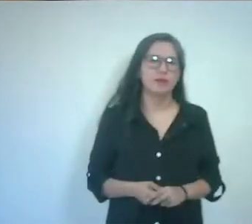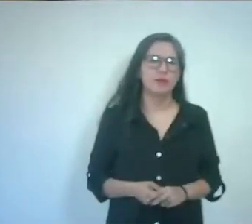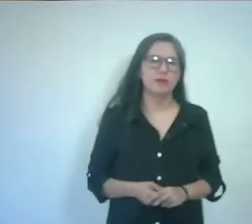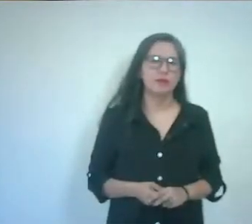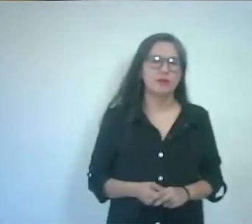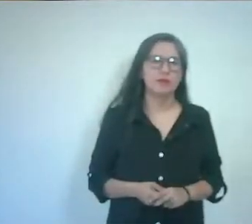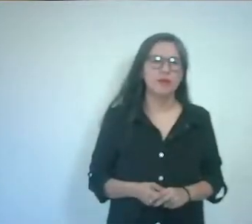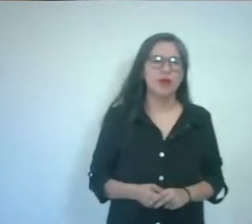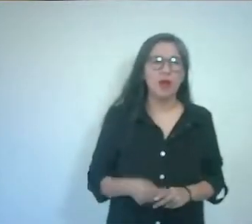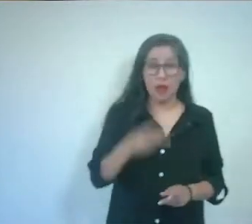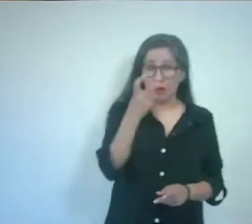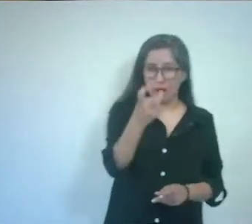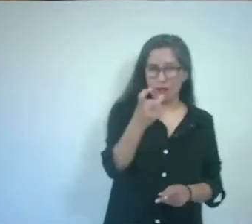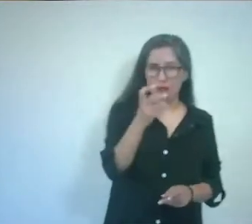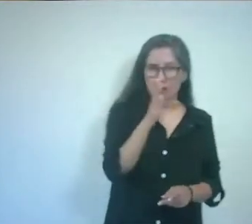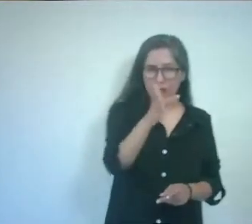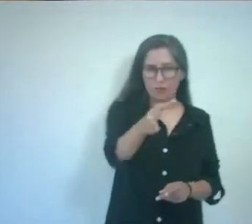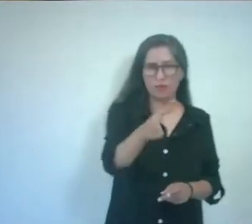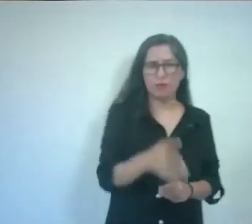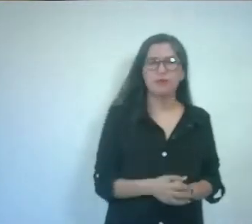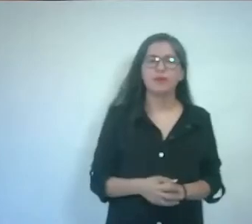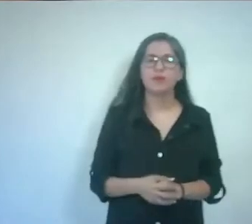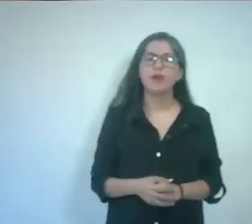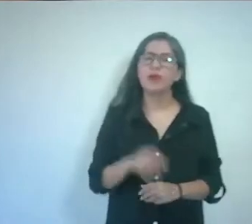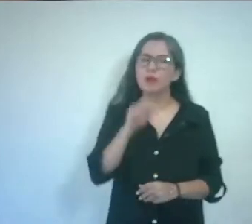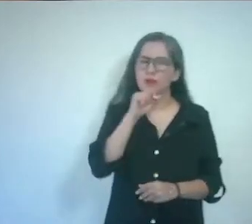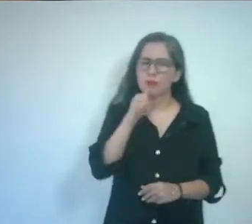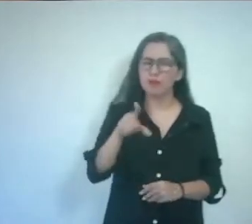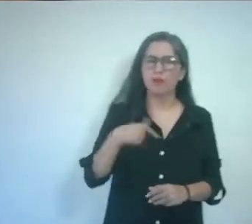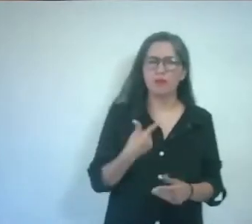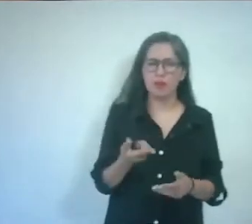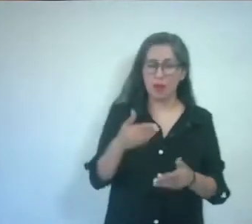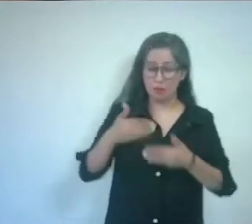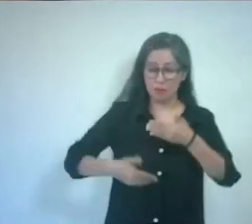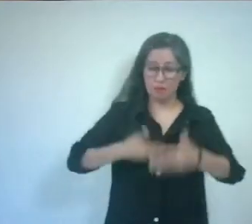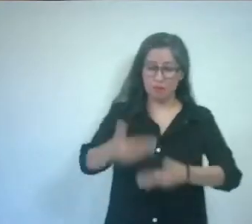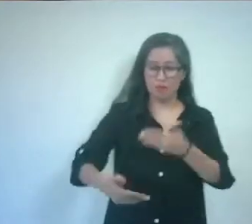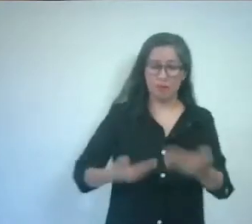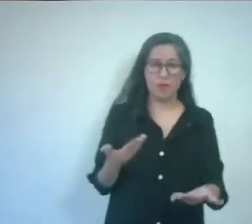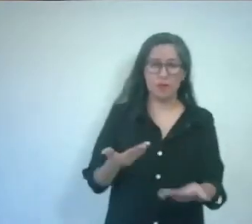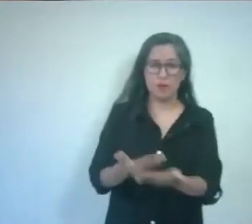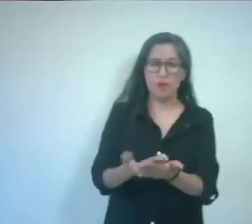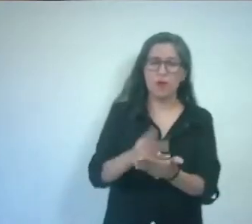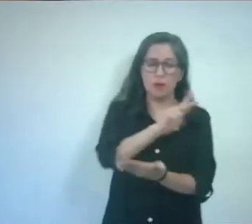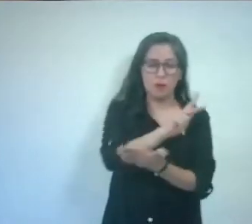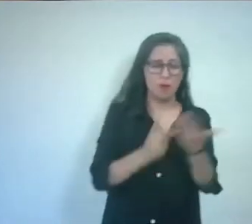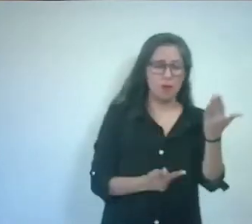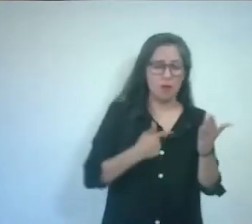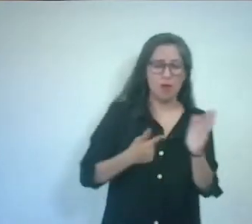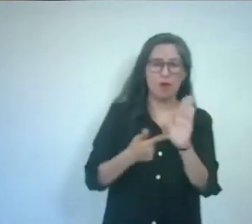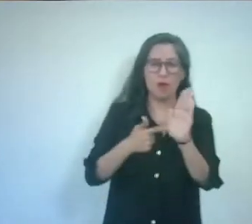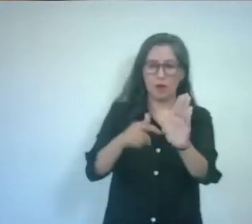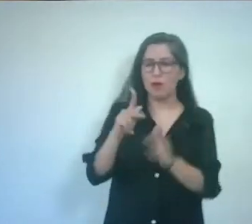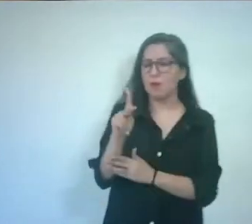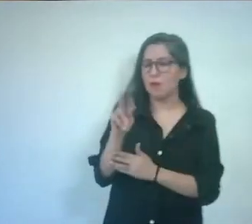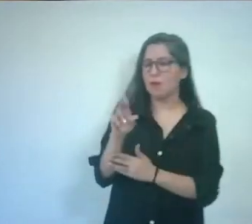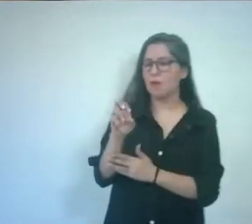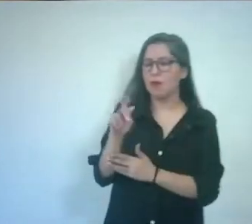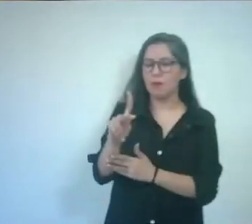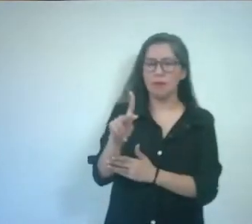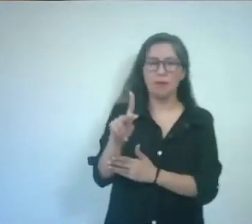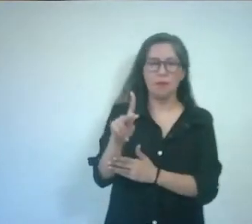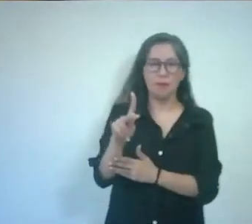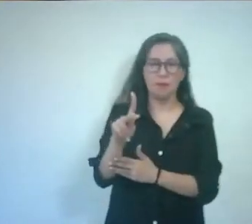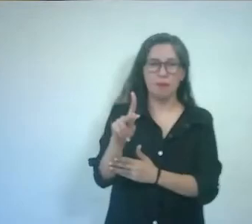En este mismo sentido, también ha sido dispuesto para este proceso el programa de resultados preliminares PREP, como